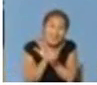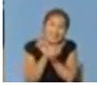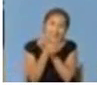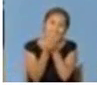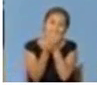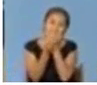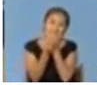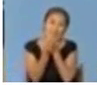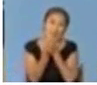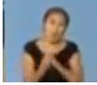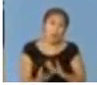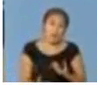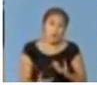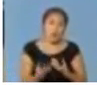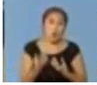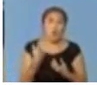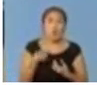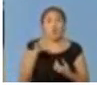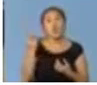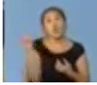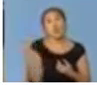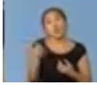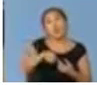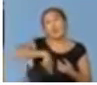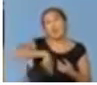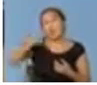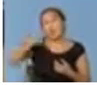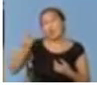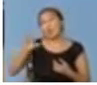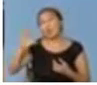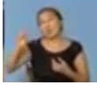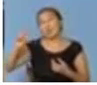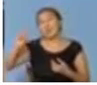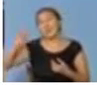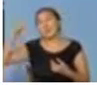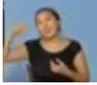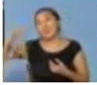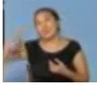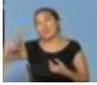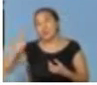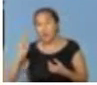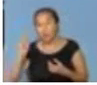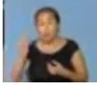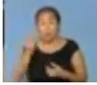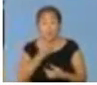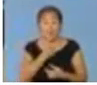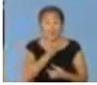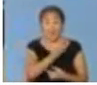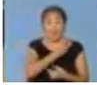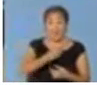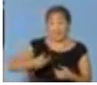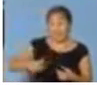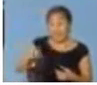no así el DNU. Mientras tanto, desde la Casa Rosada ratificaron que ese